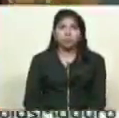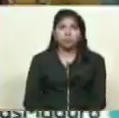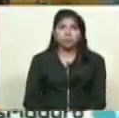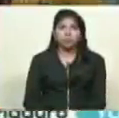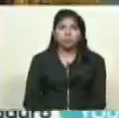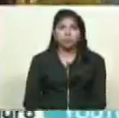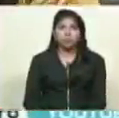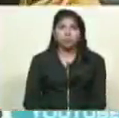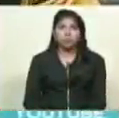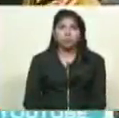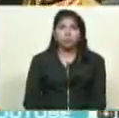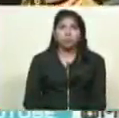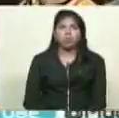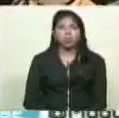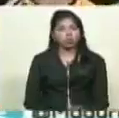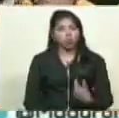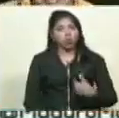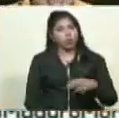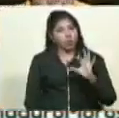Espero estar a la altura.